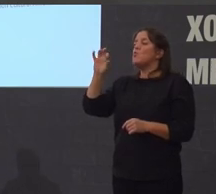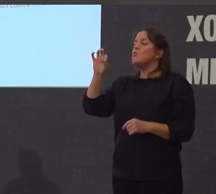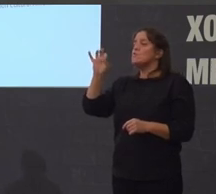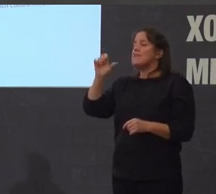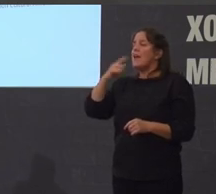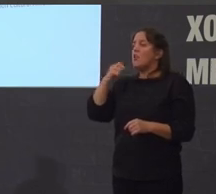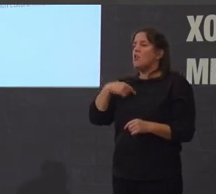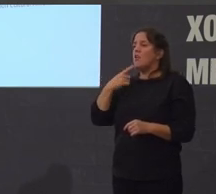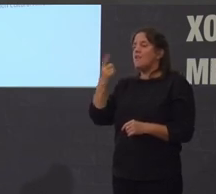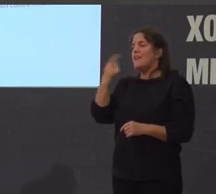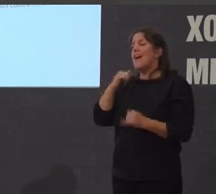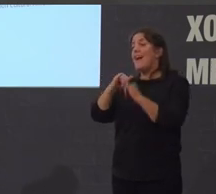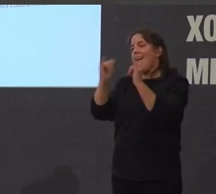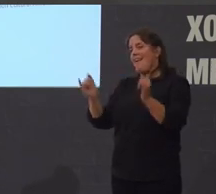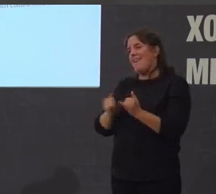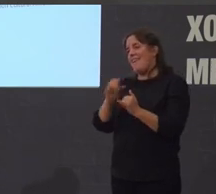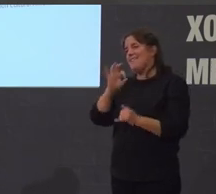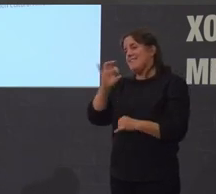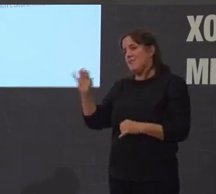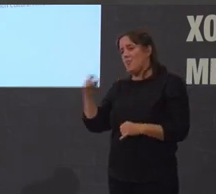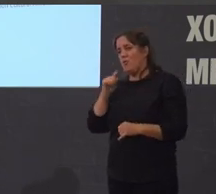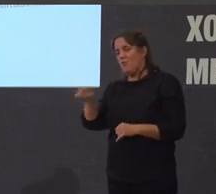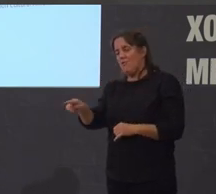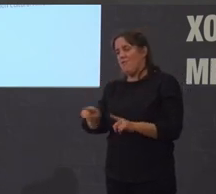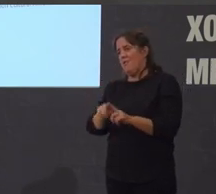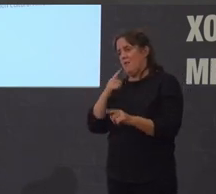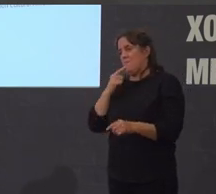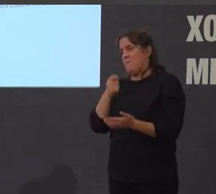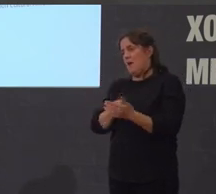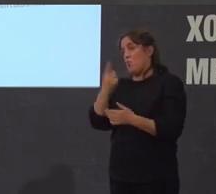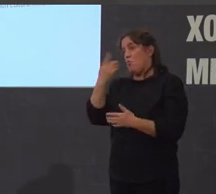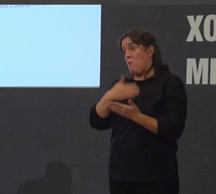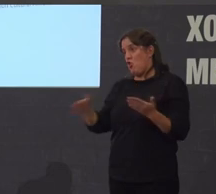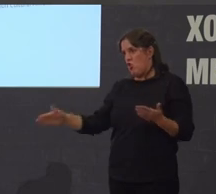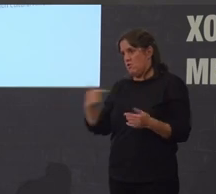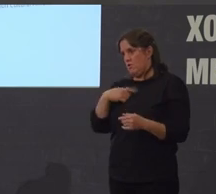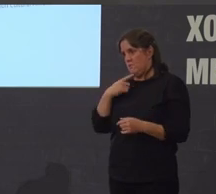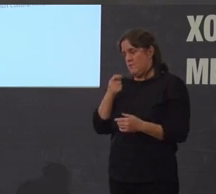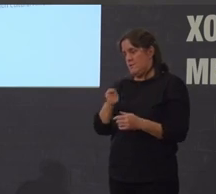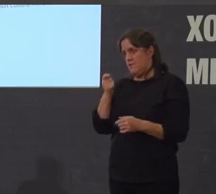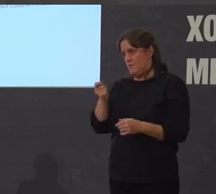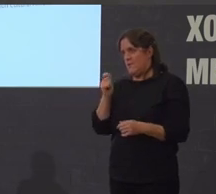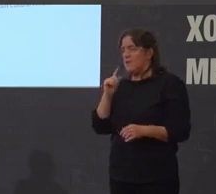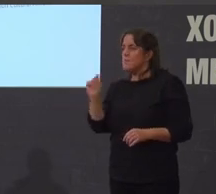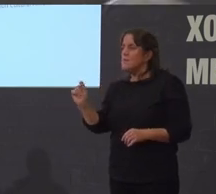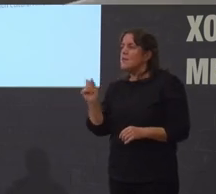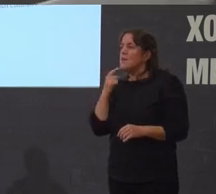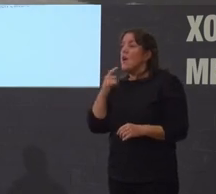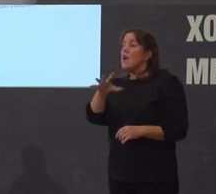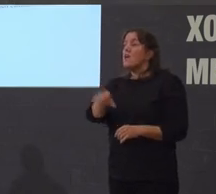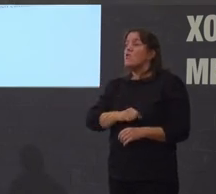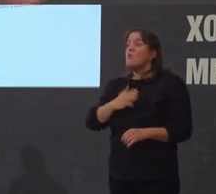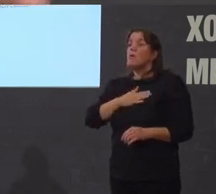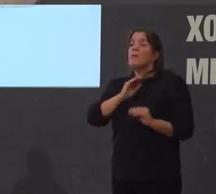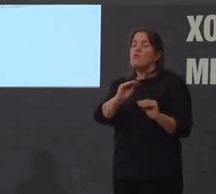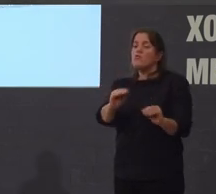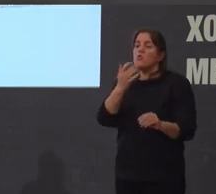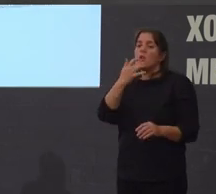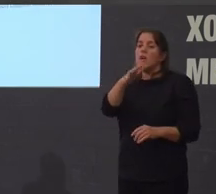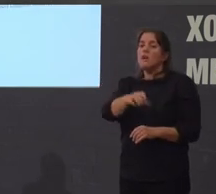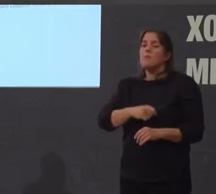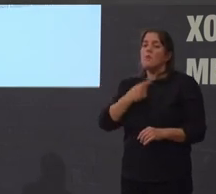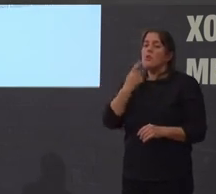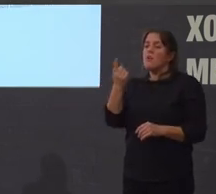extorsiones la illa de san simón que tenía que pagar también un millón de pesetas en cuanto a incautación de propiedades hay personas conocidas como